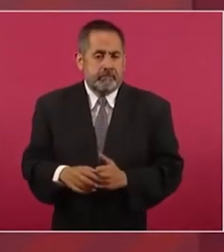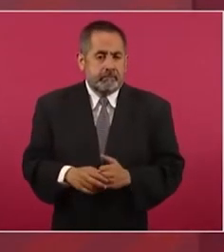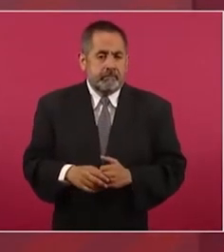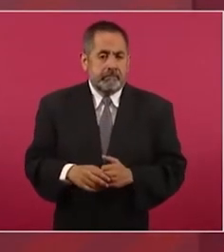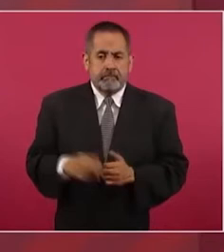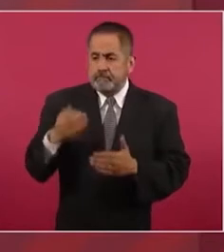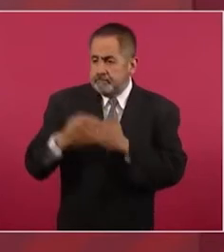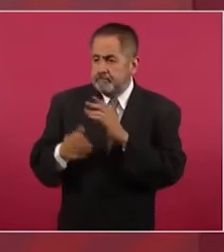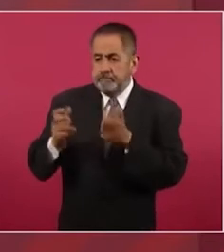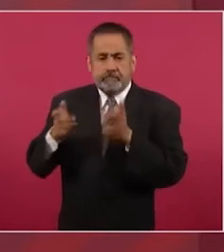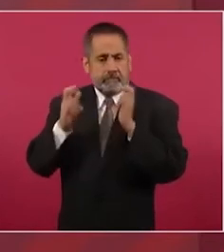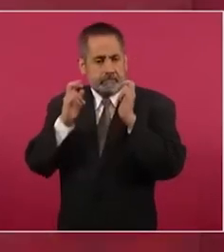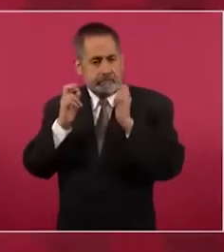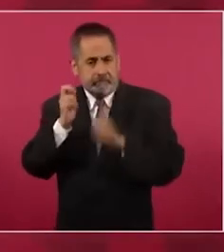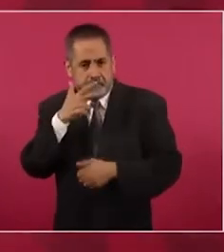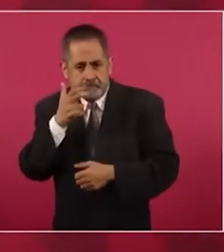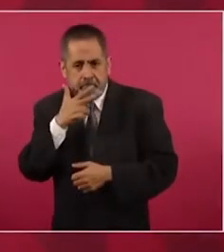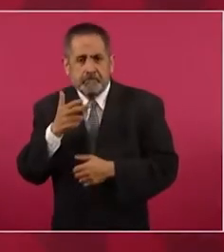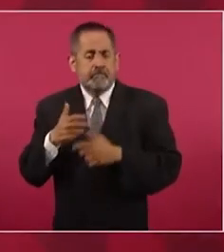Chihuahua o Tlaxcala